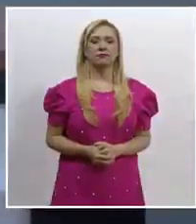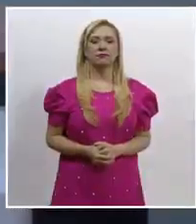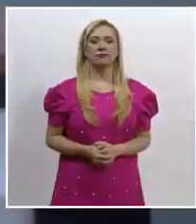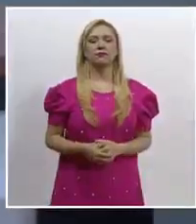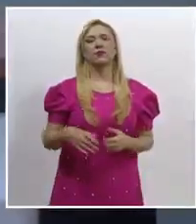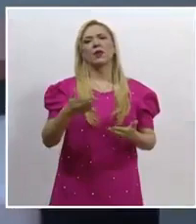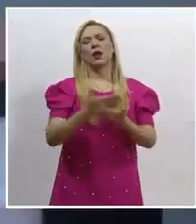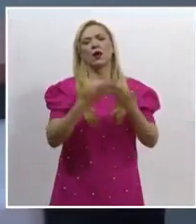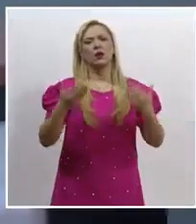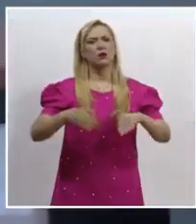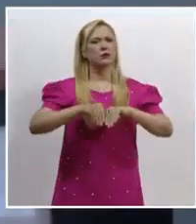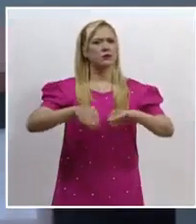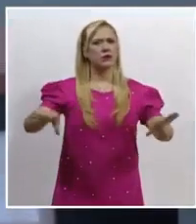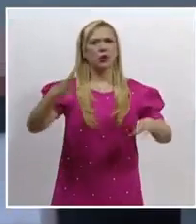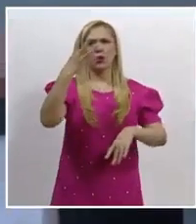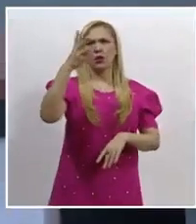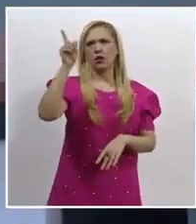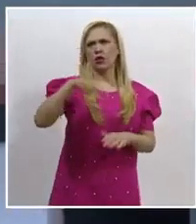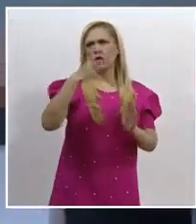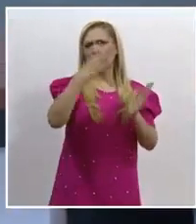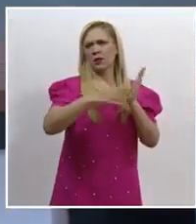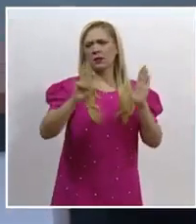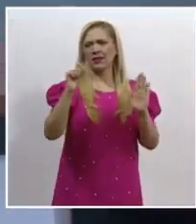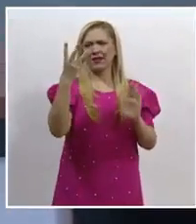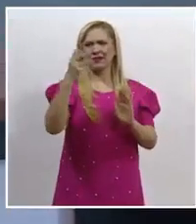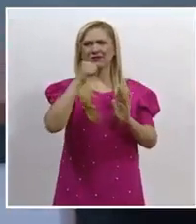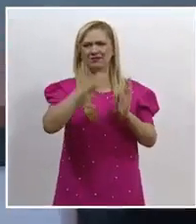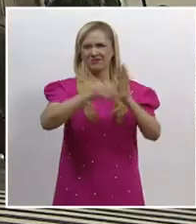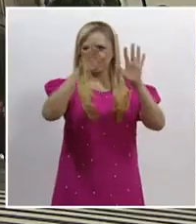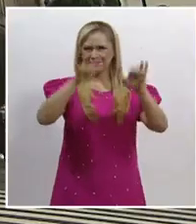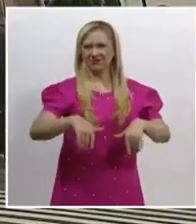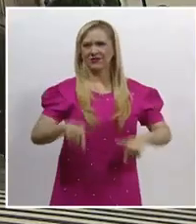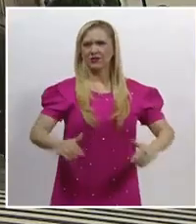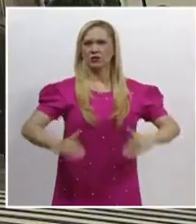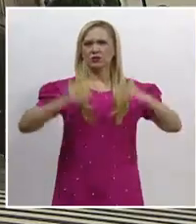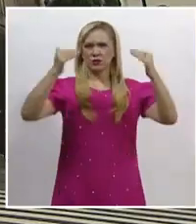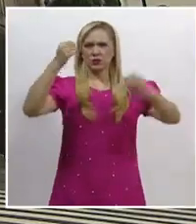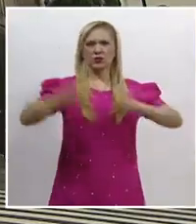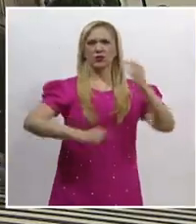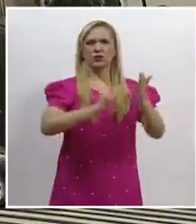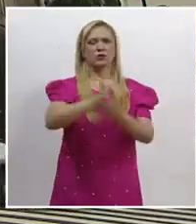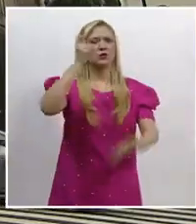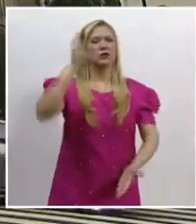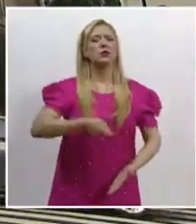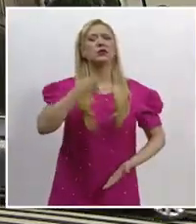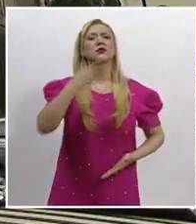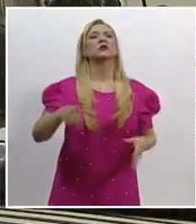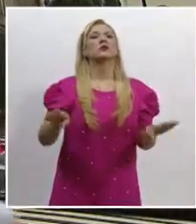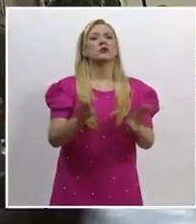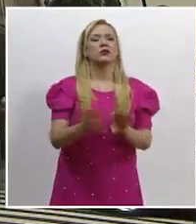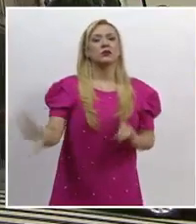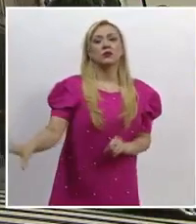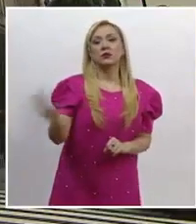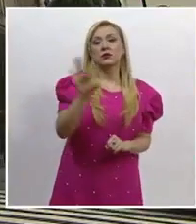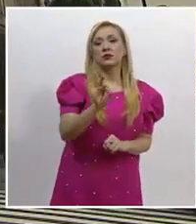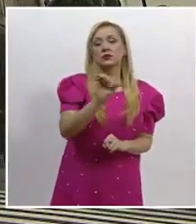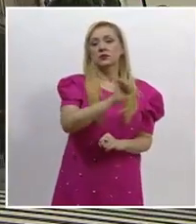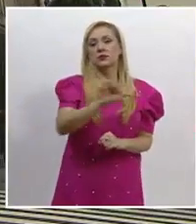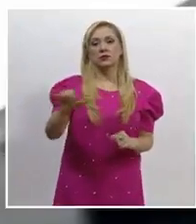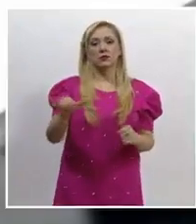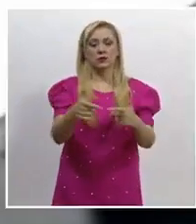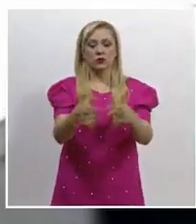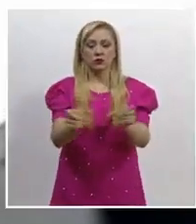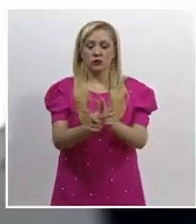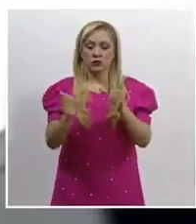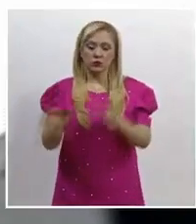Se publicó el Acuerdo 4/2023 del Pleno de la Suprema Corte, que establece el procedimiento para elegir a la terna que será